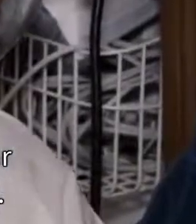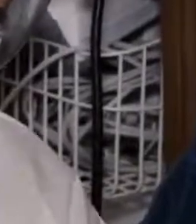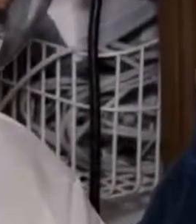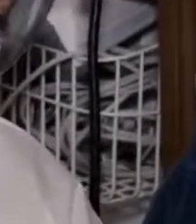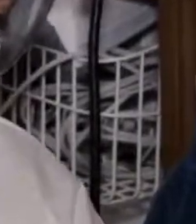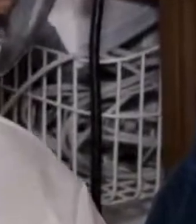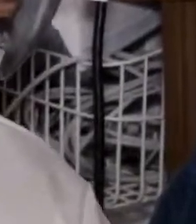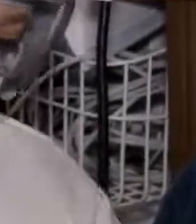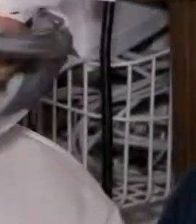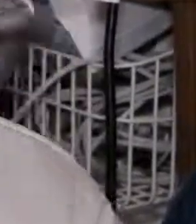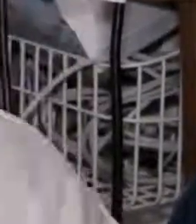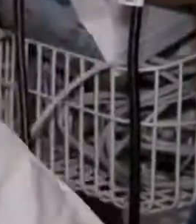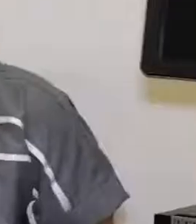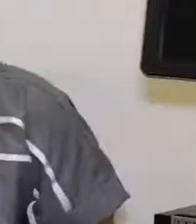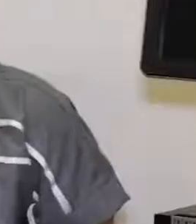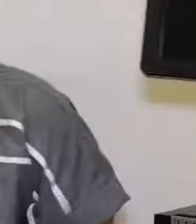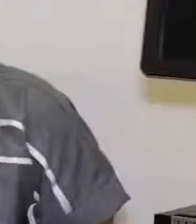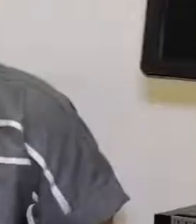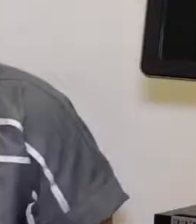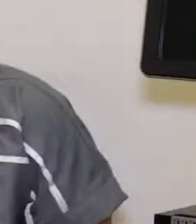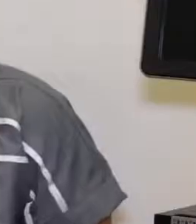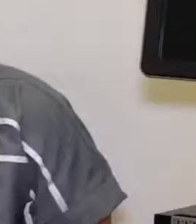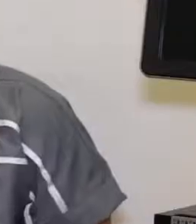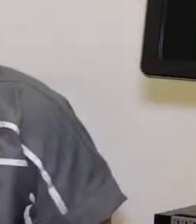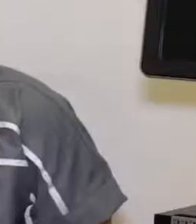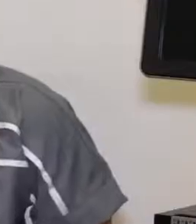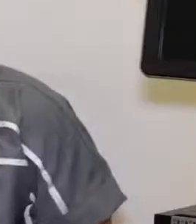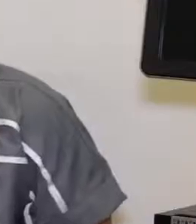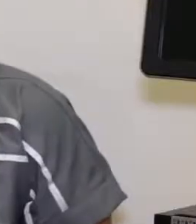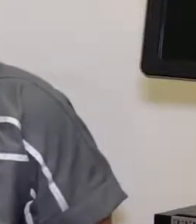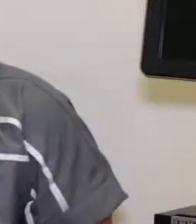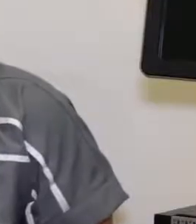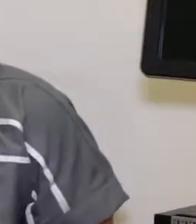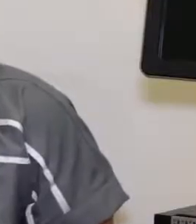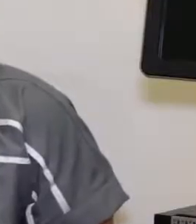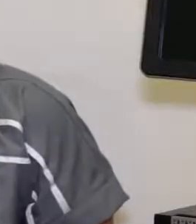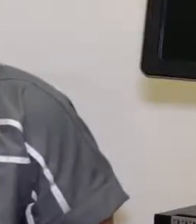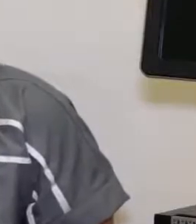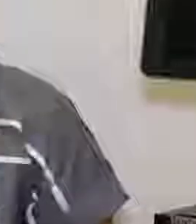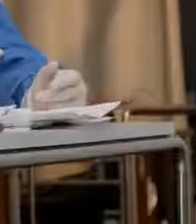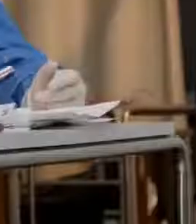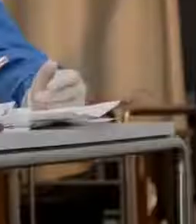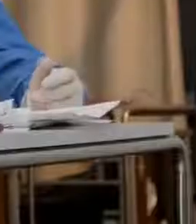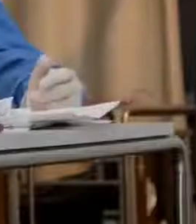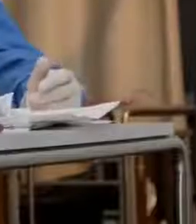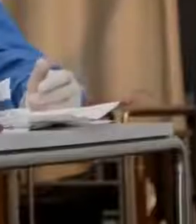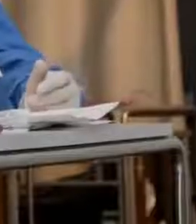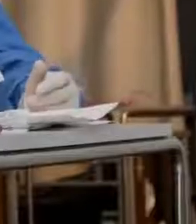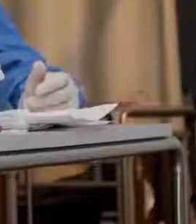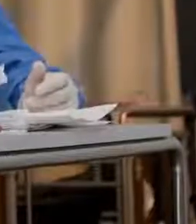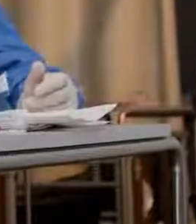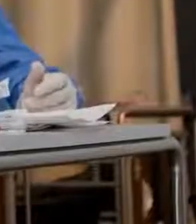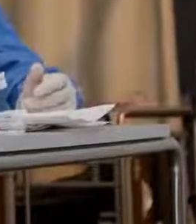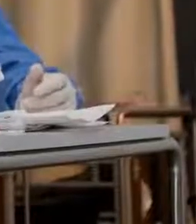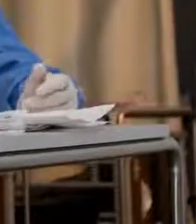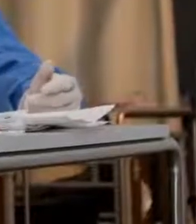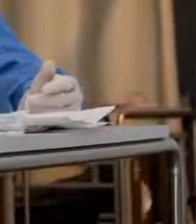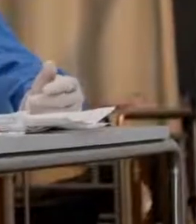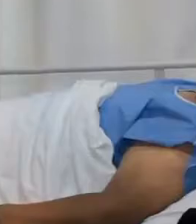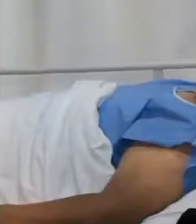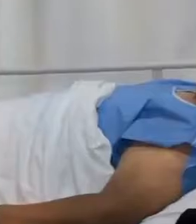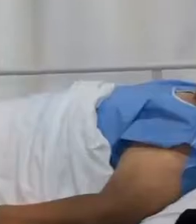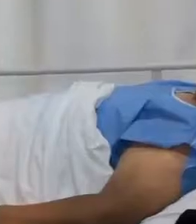modalidad. El recibir al primer paciente, creo que independiente al médico que lo estuviera